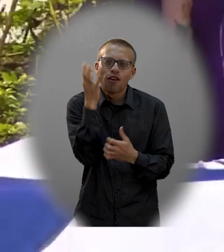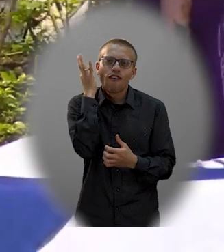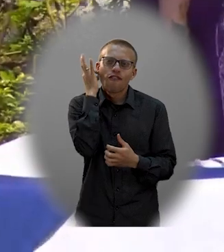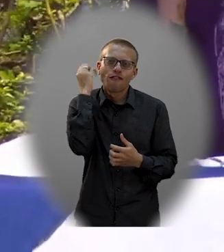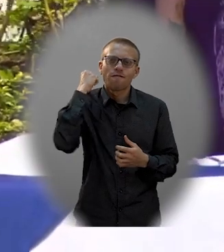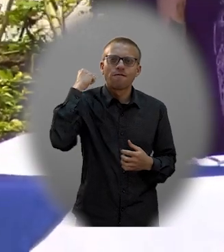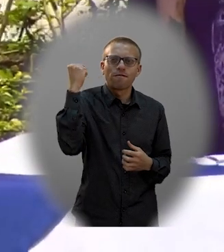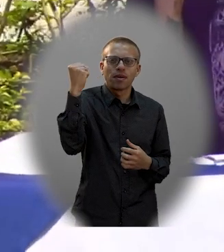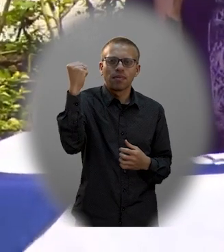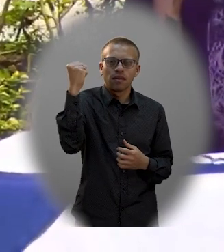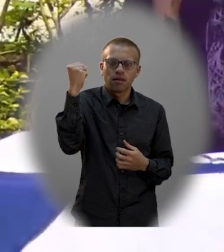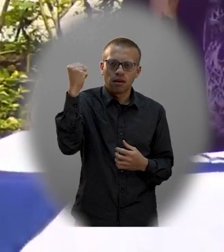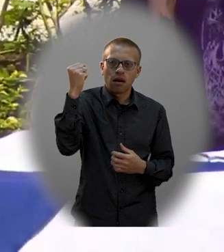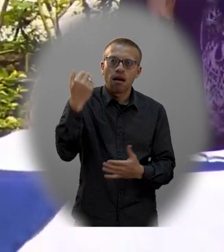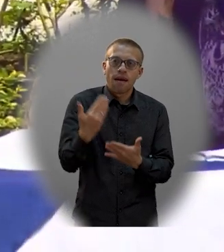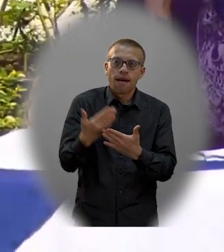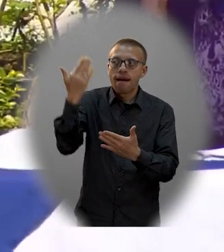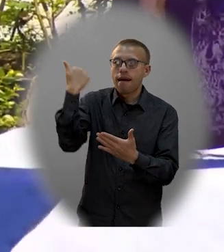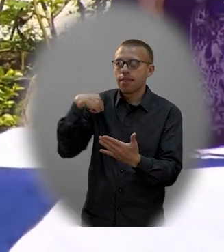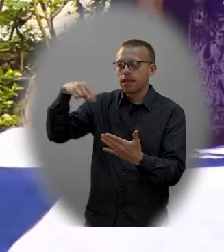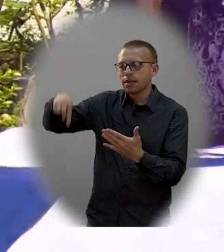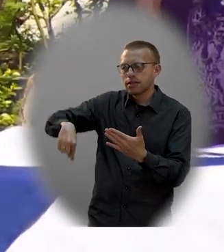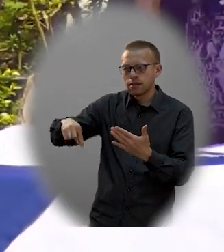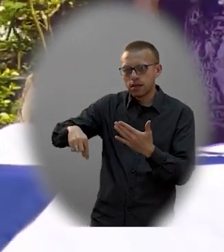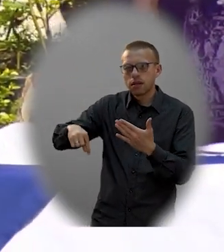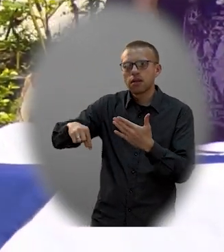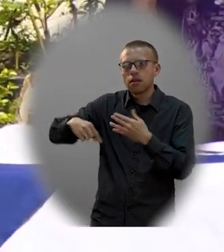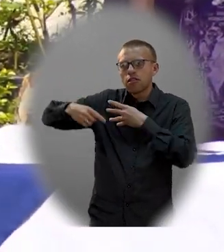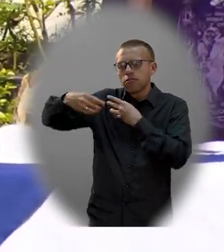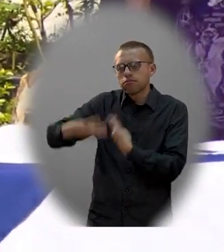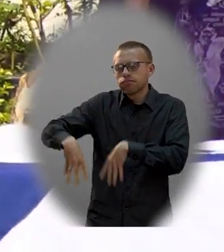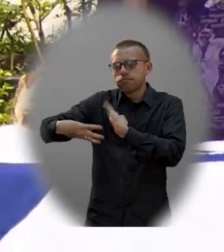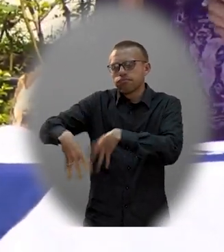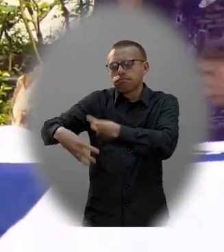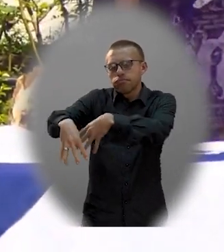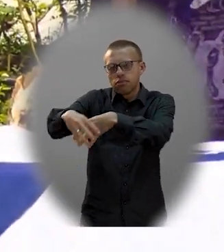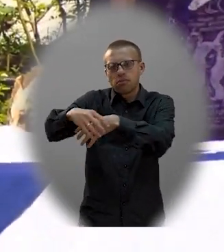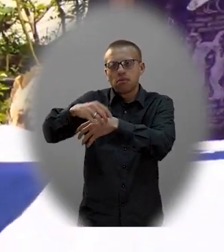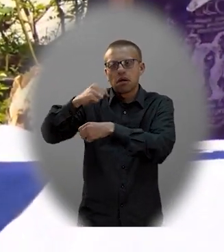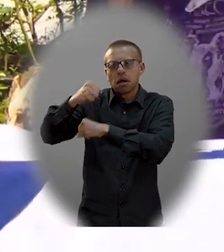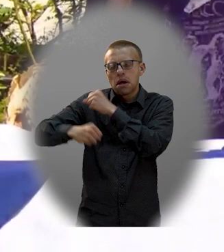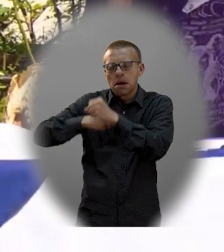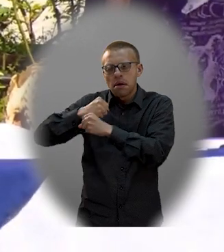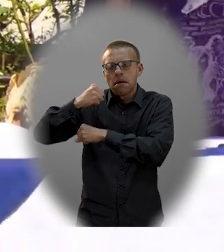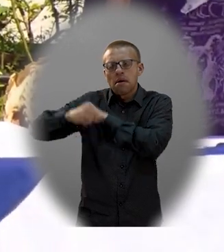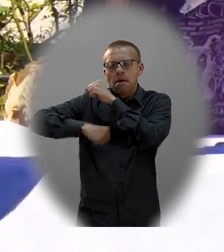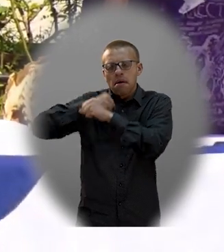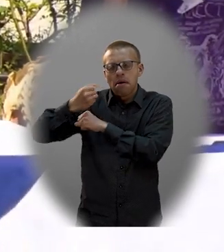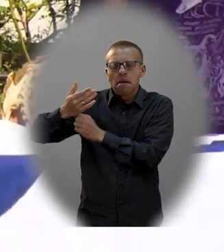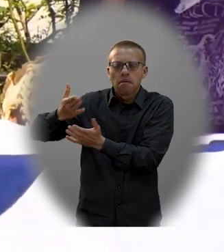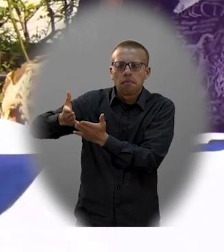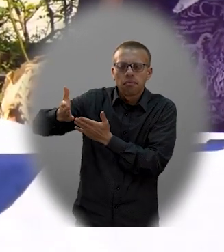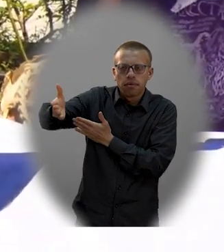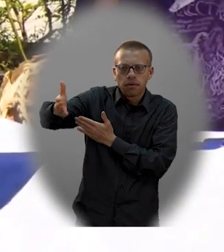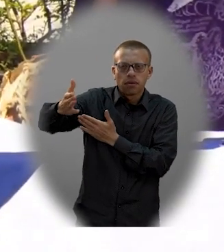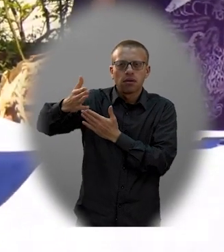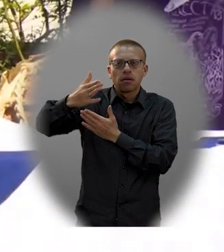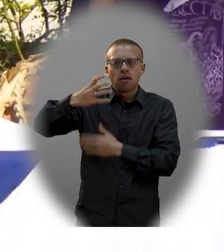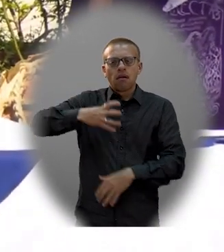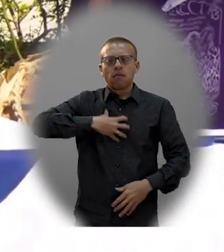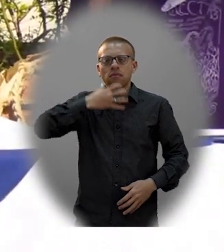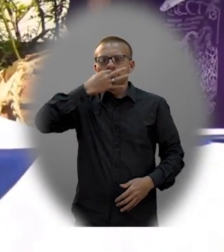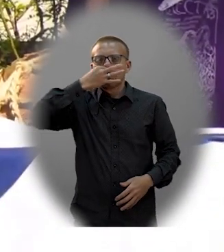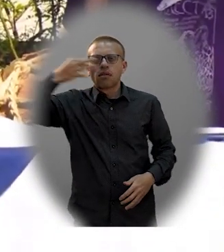las prácticas que han tenido la universidad por tiempos, por décadas, sobre la denuncia, la protesta,